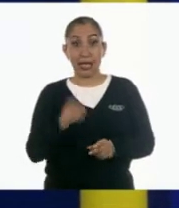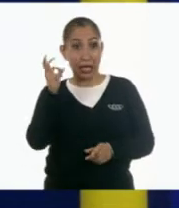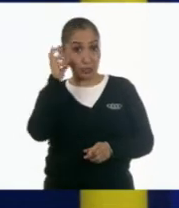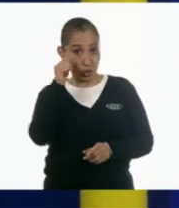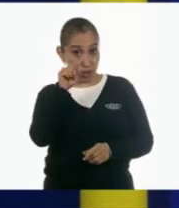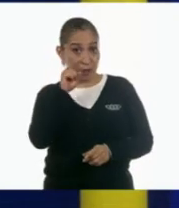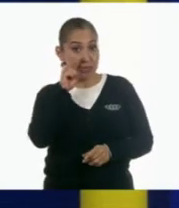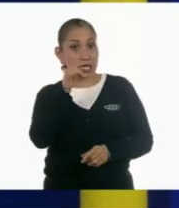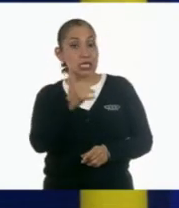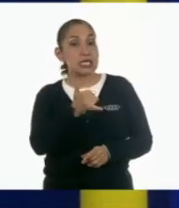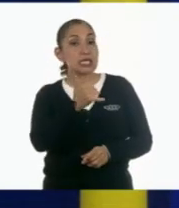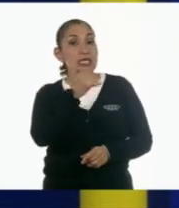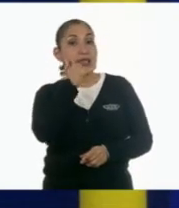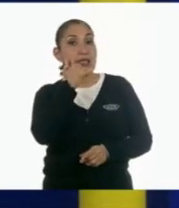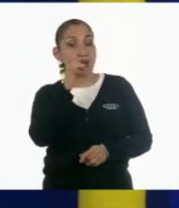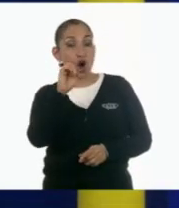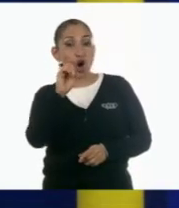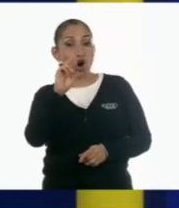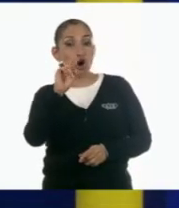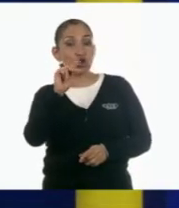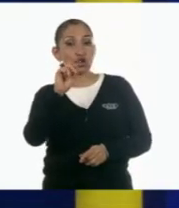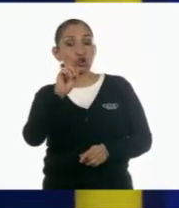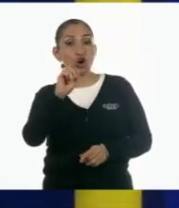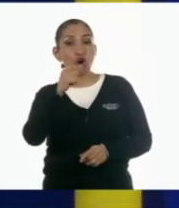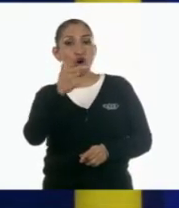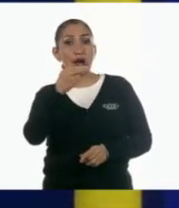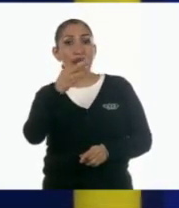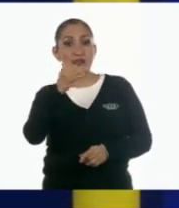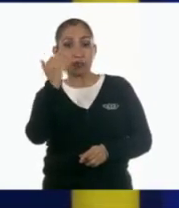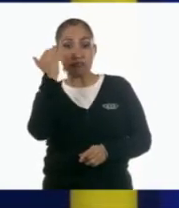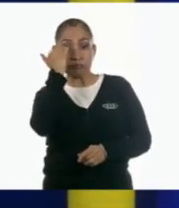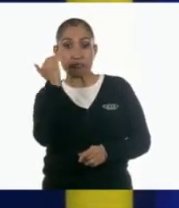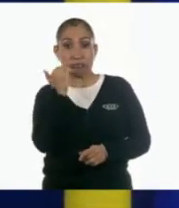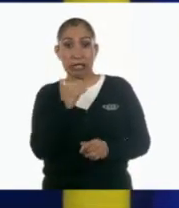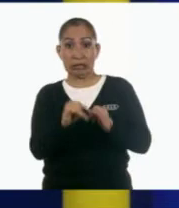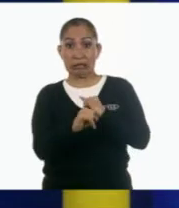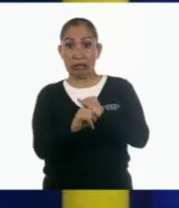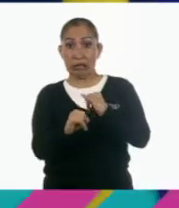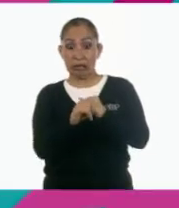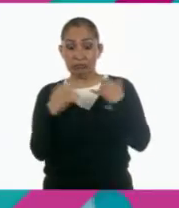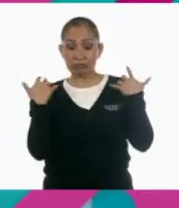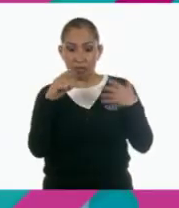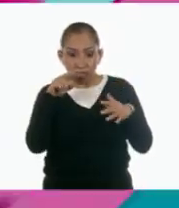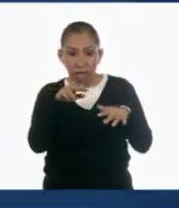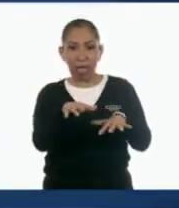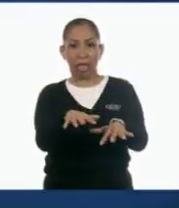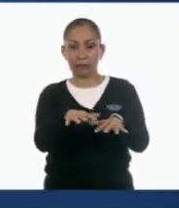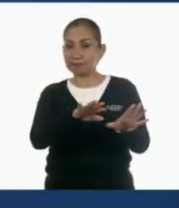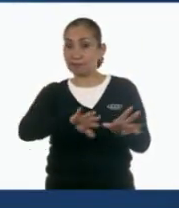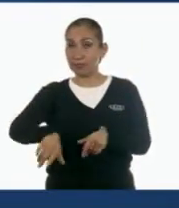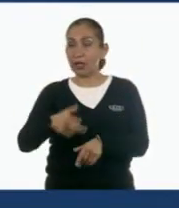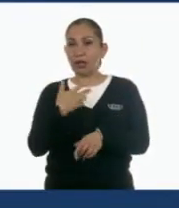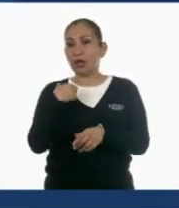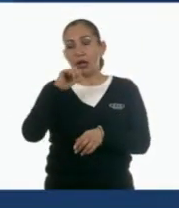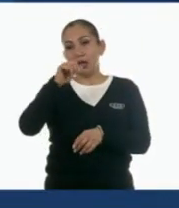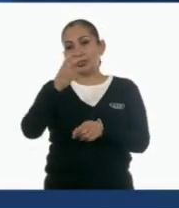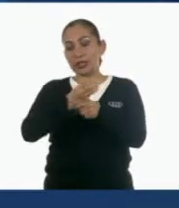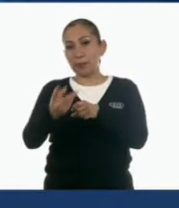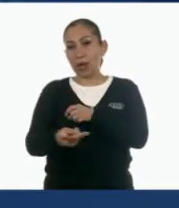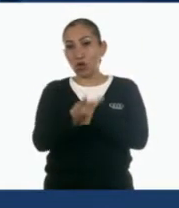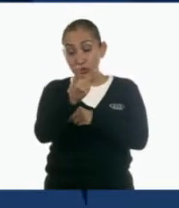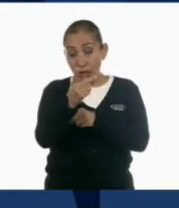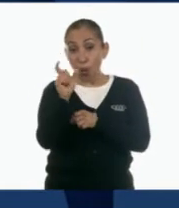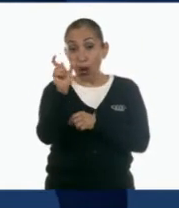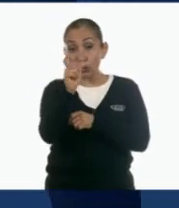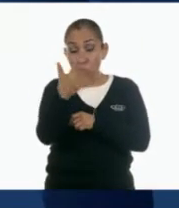Yo ya había unos errores de ortografía terribles en las redes sociales. La tercera pregunta es,